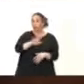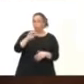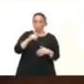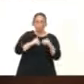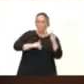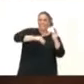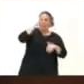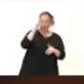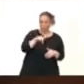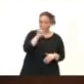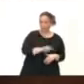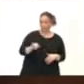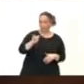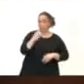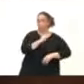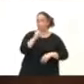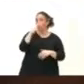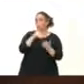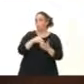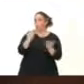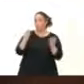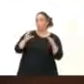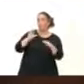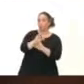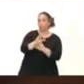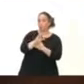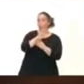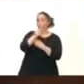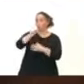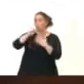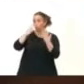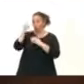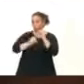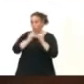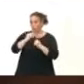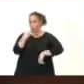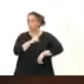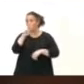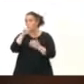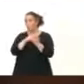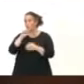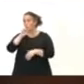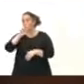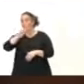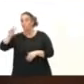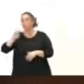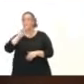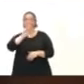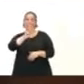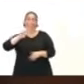diciembre del 2019, prestaciones, el 8,4%. Diciembre del año 2022, 34,5%, la más alta de